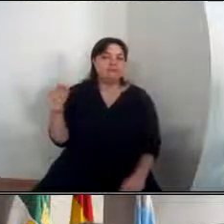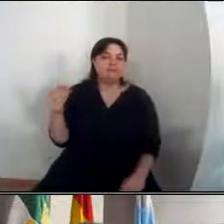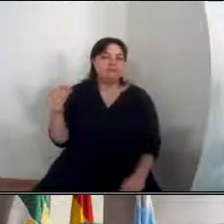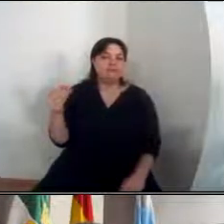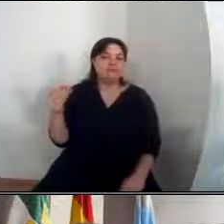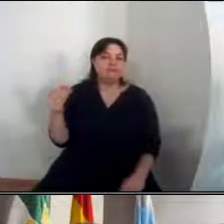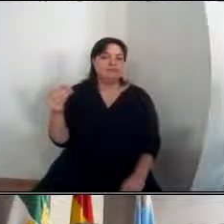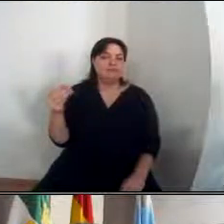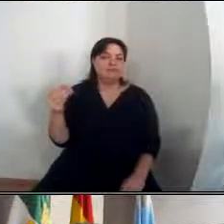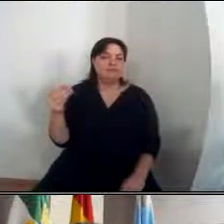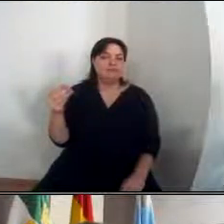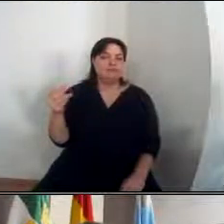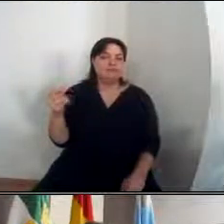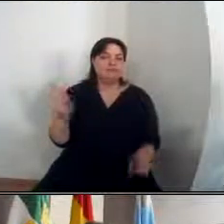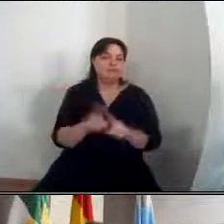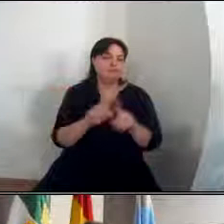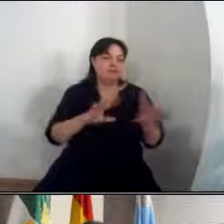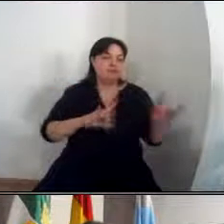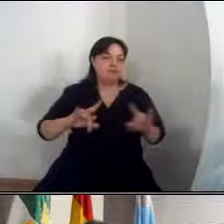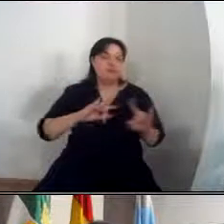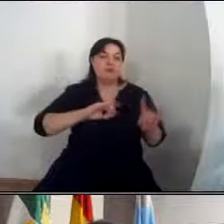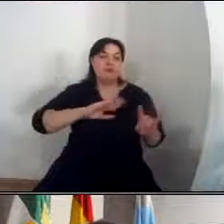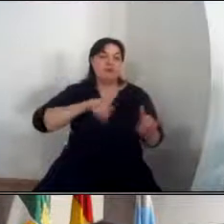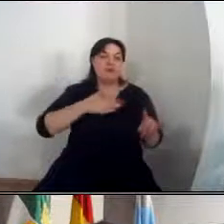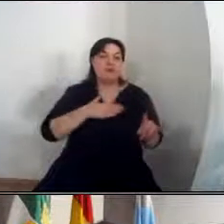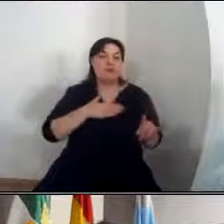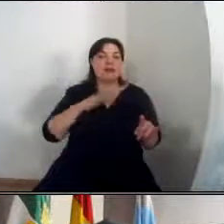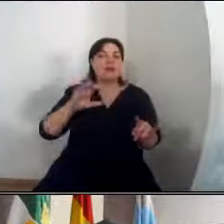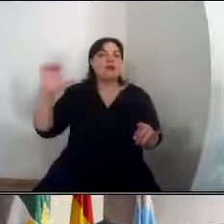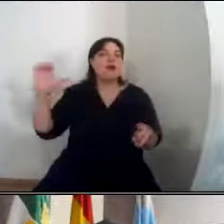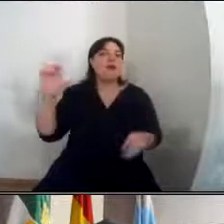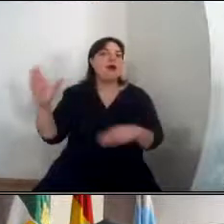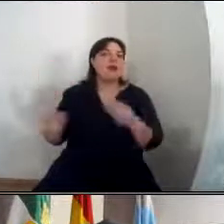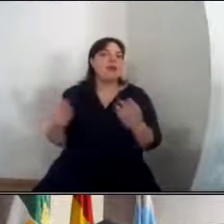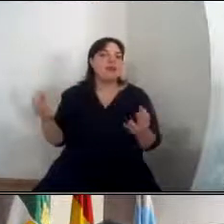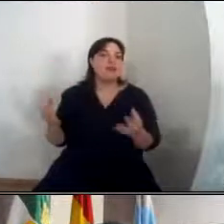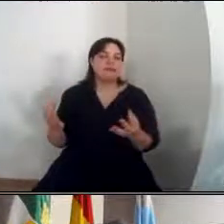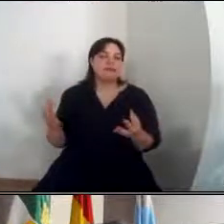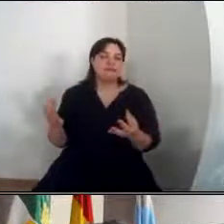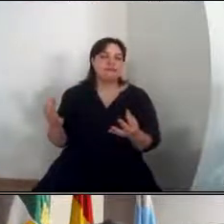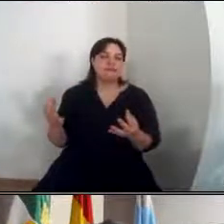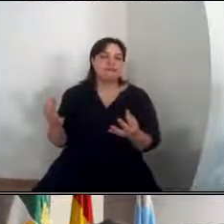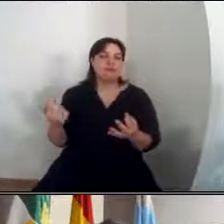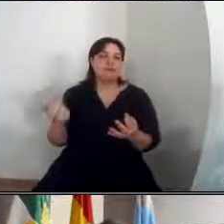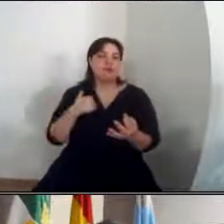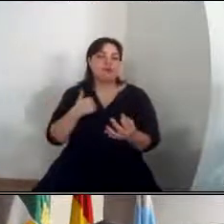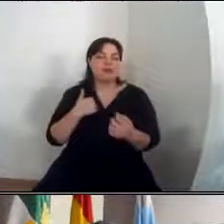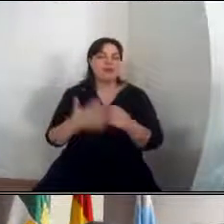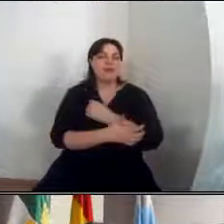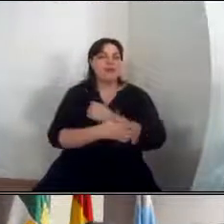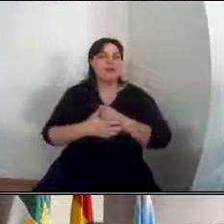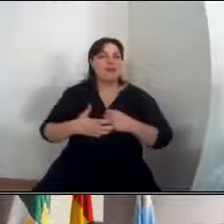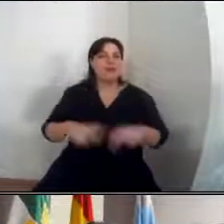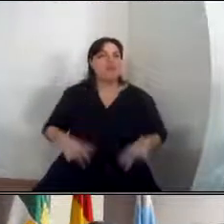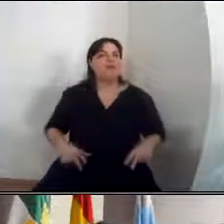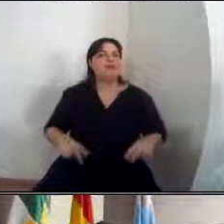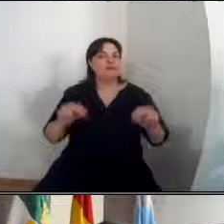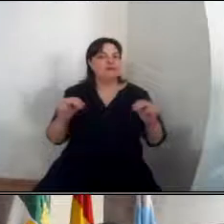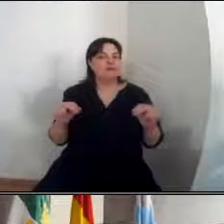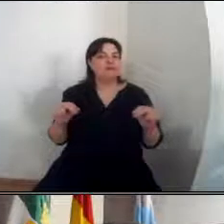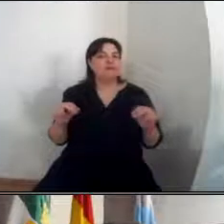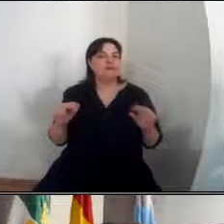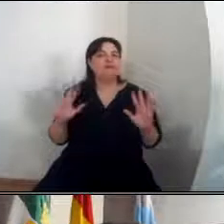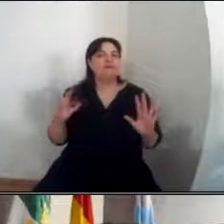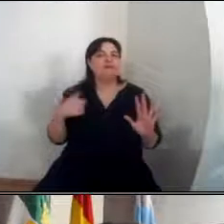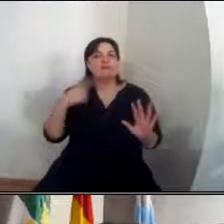para regiones como la nuestra la oportunidad de salir de la pobreza. Y yo creo que